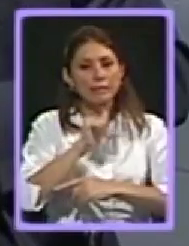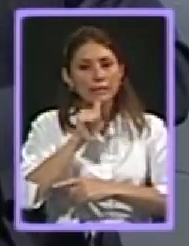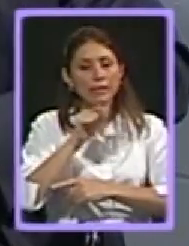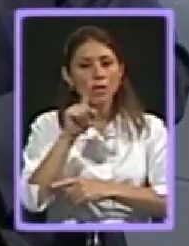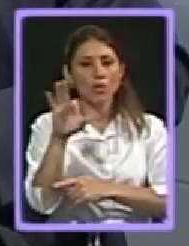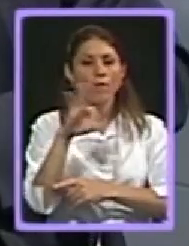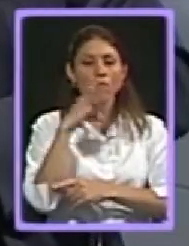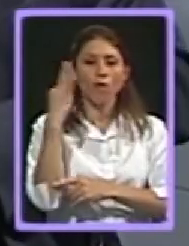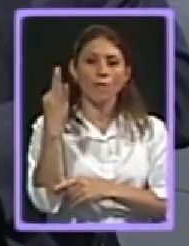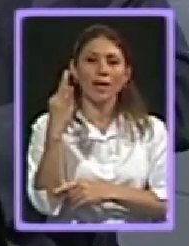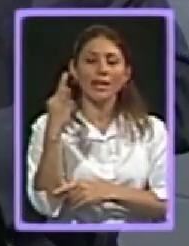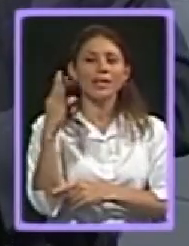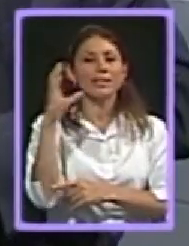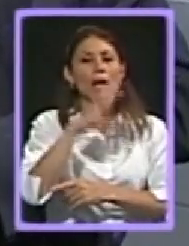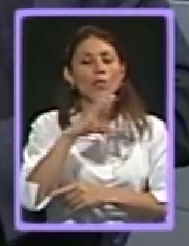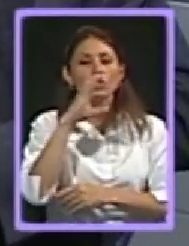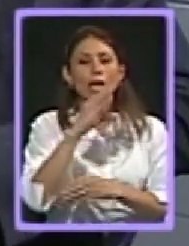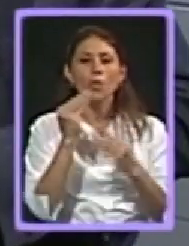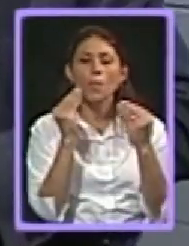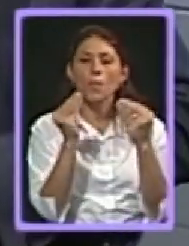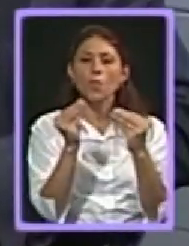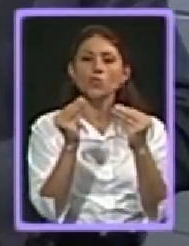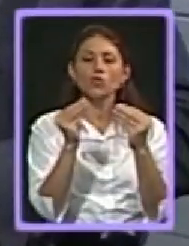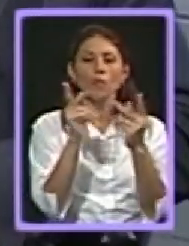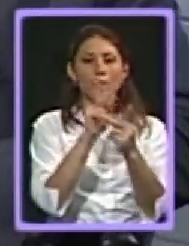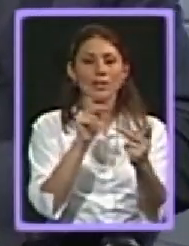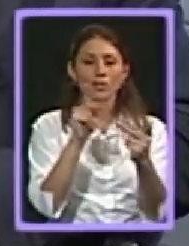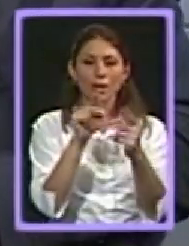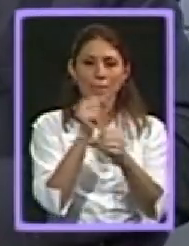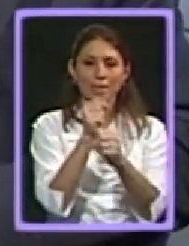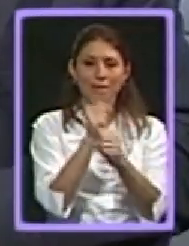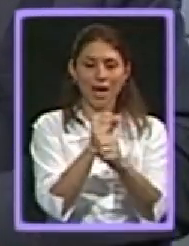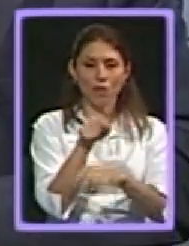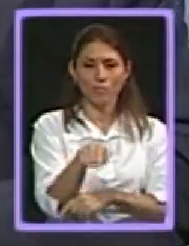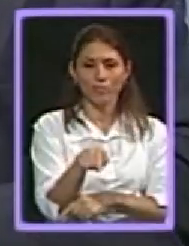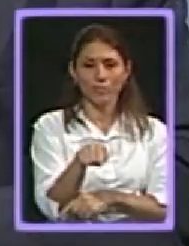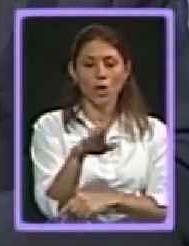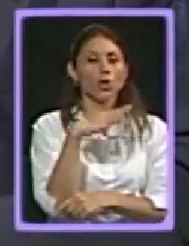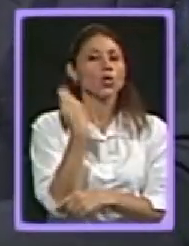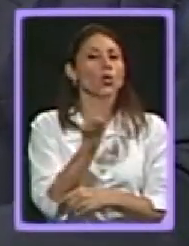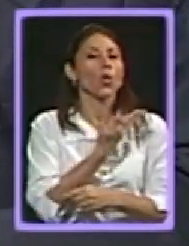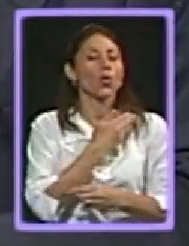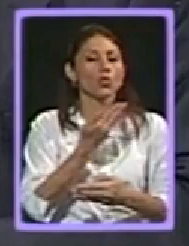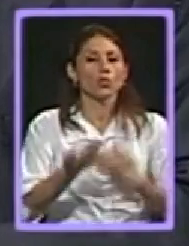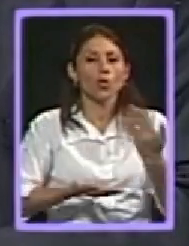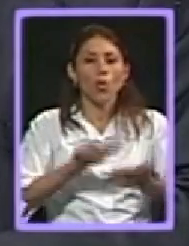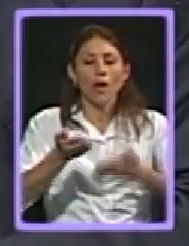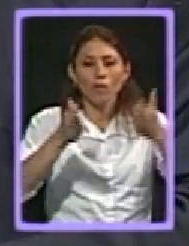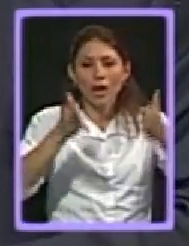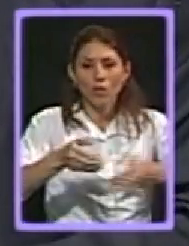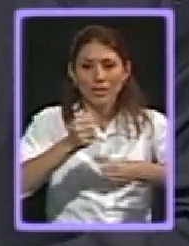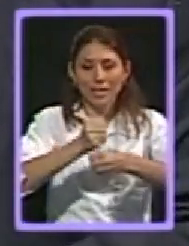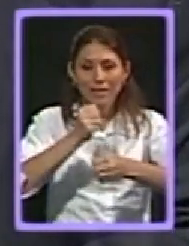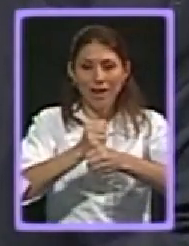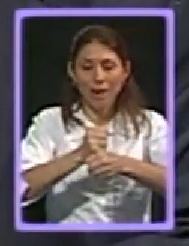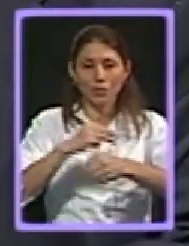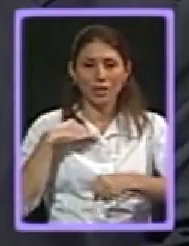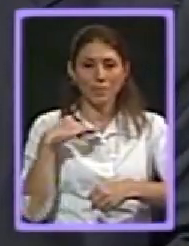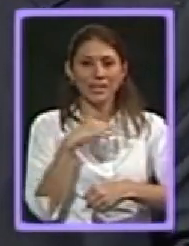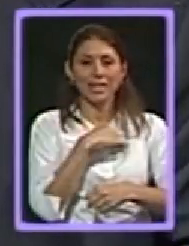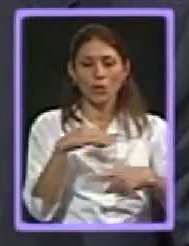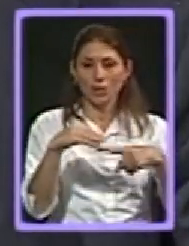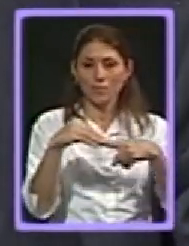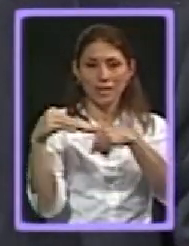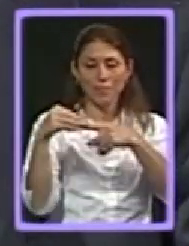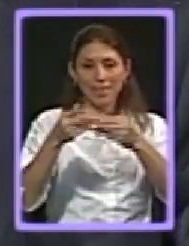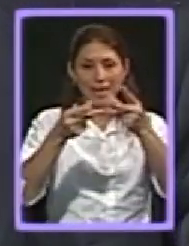mucho profesionalismo por parte de la misma gestión. Todos nuestros colaboradores que trabajamos acá en el Ministerio y particularmente